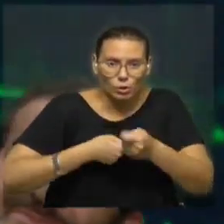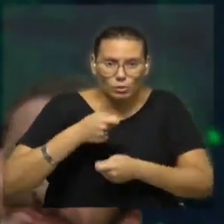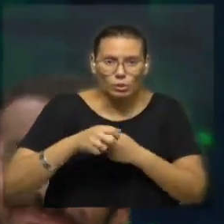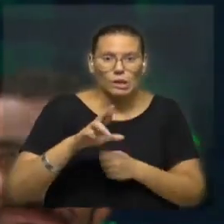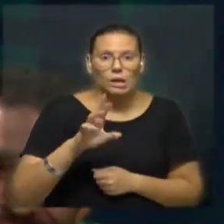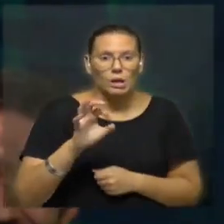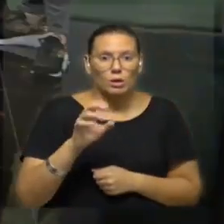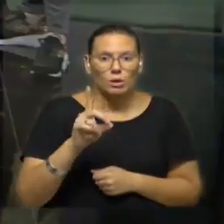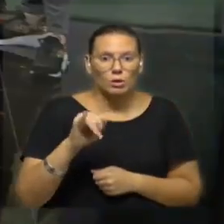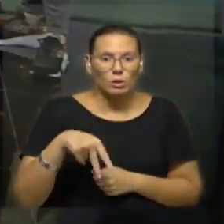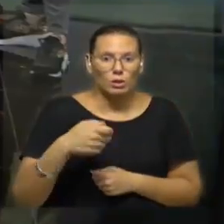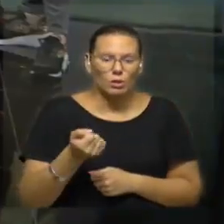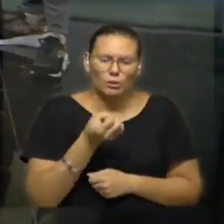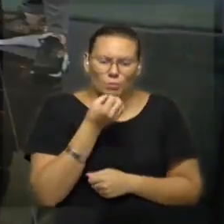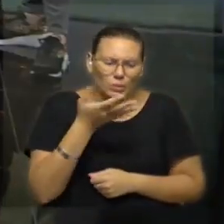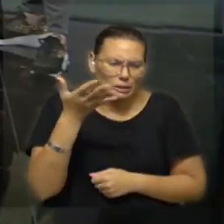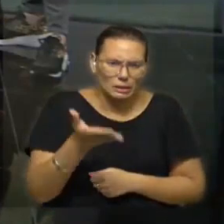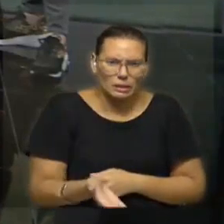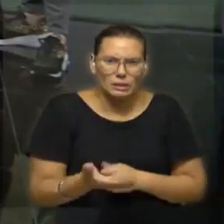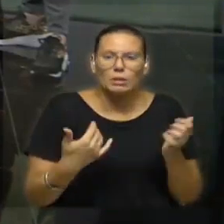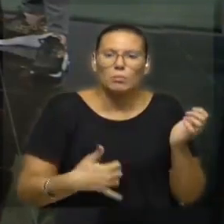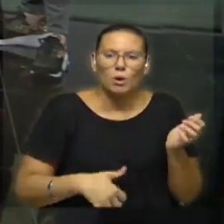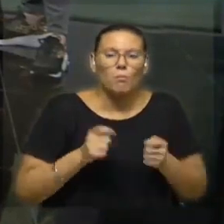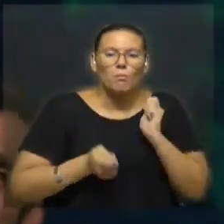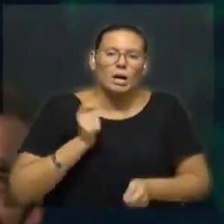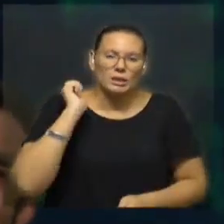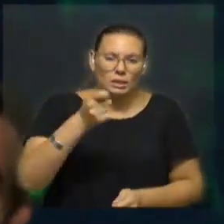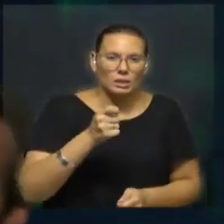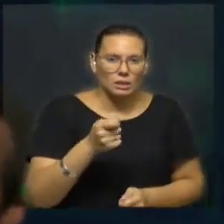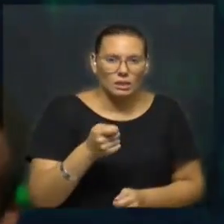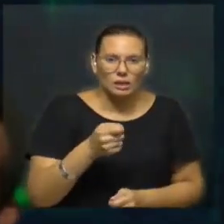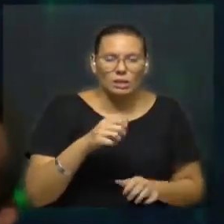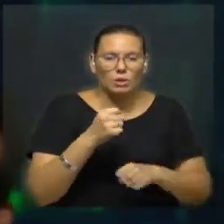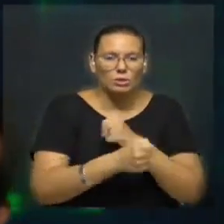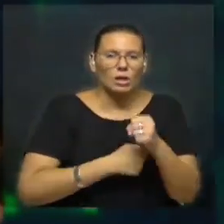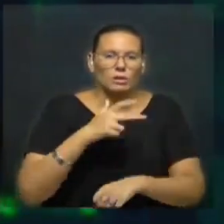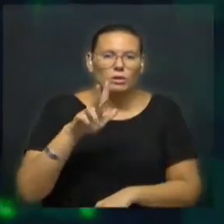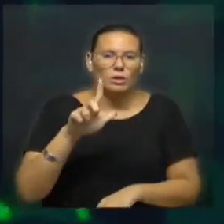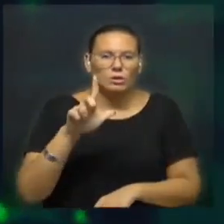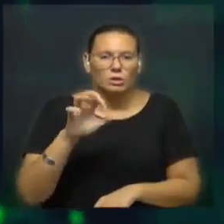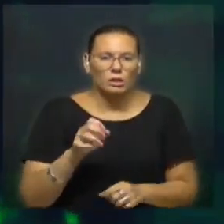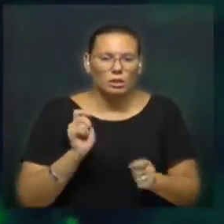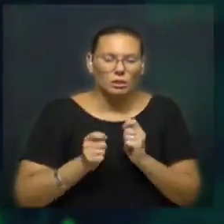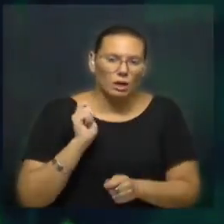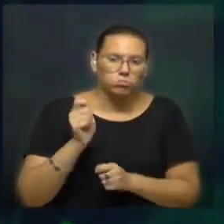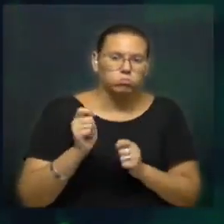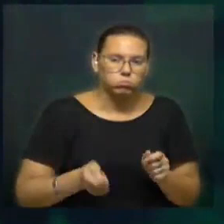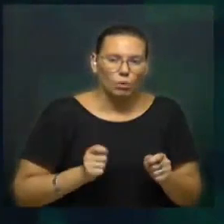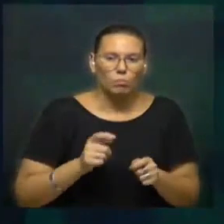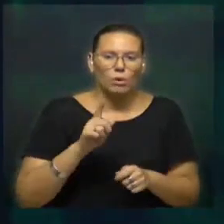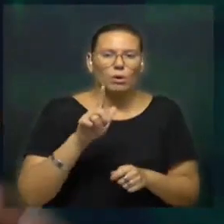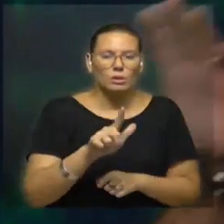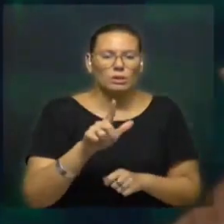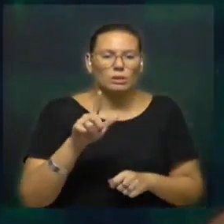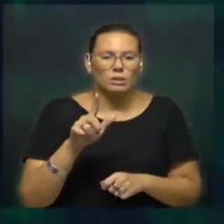Rodino, que nos llevó la batería Slirgenland de los años 70, con un bombo 24, el sueño de Elvis tocar una batería